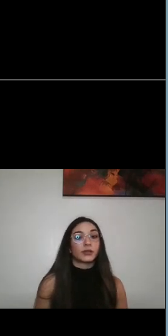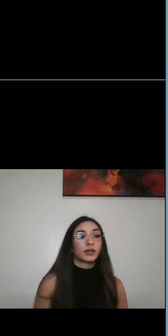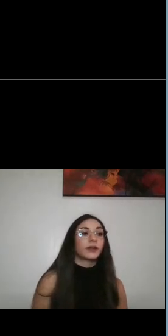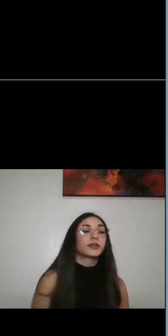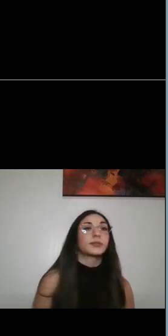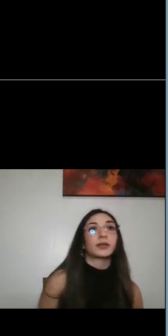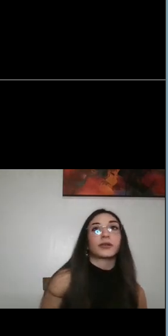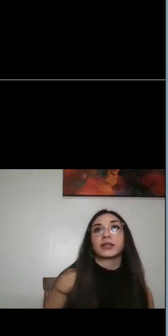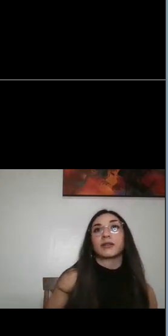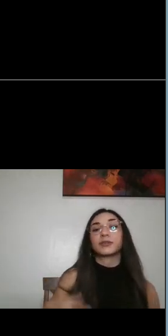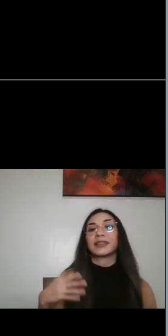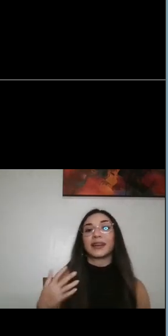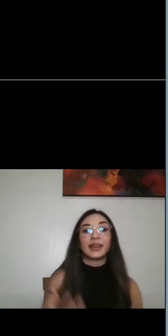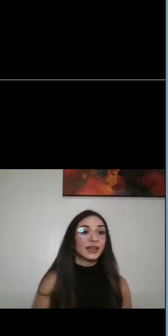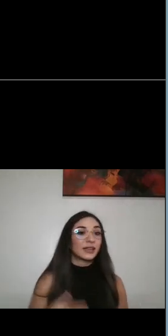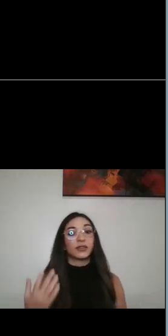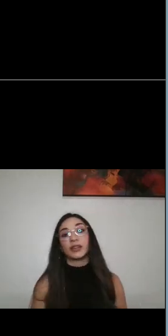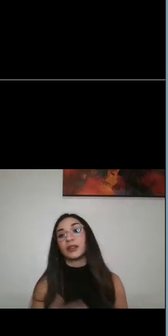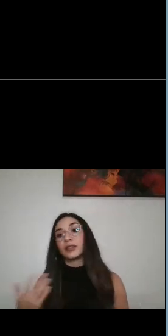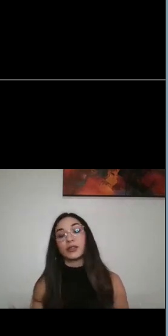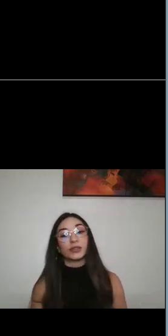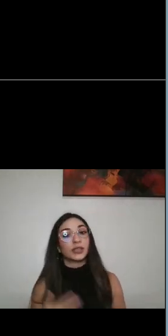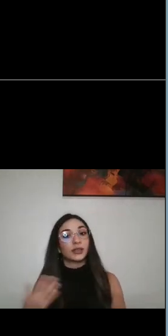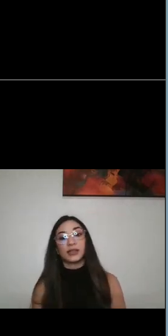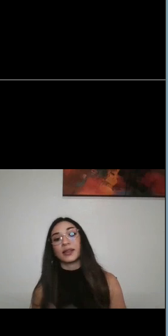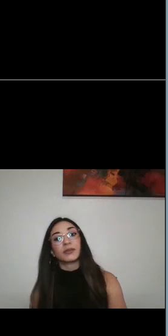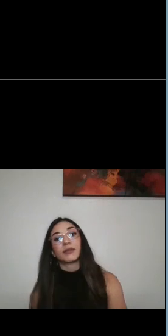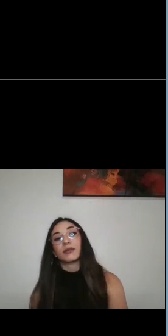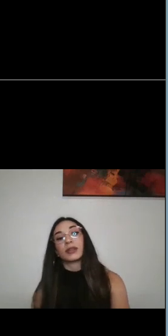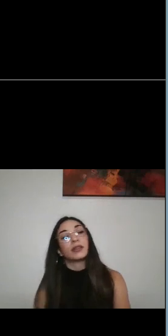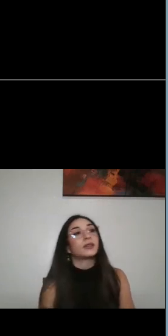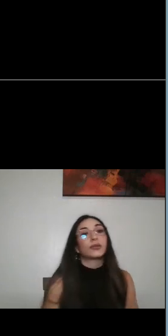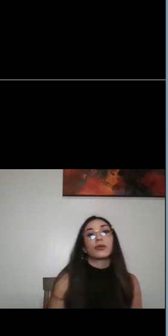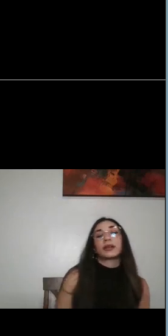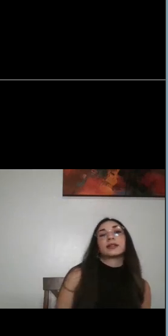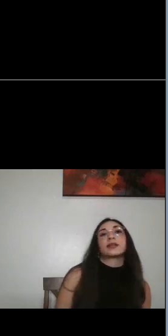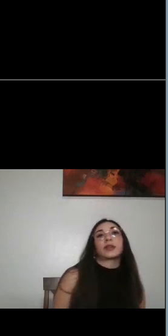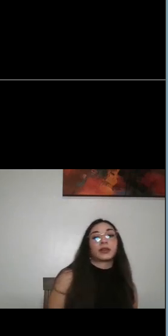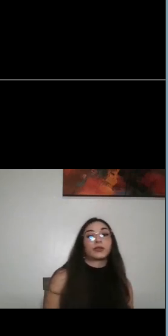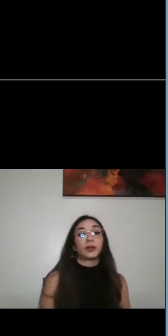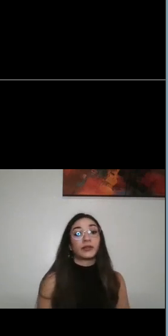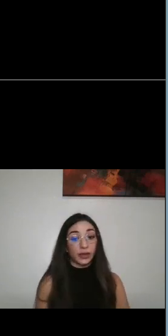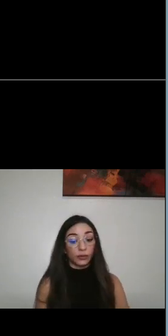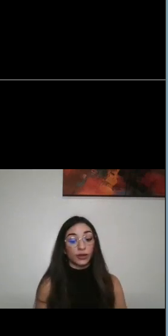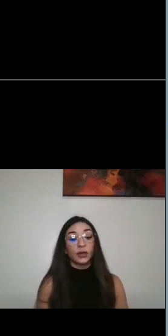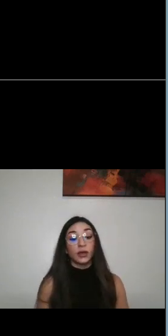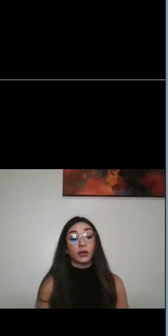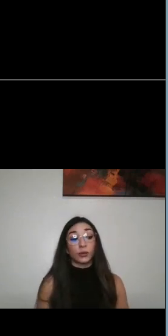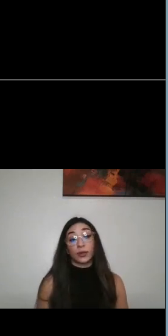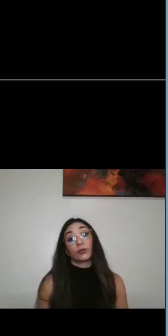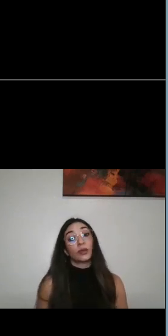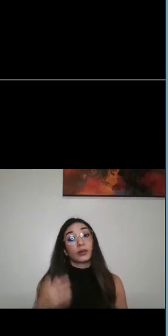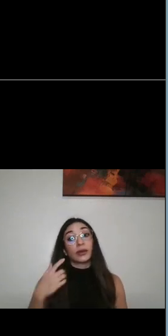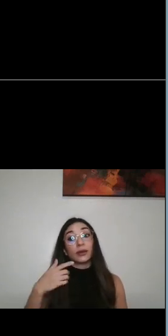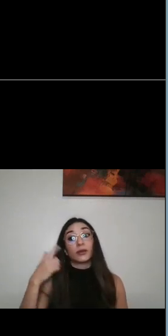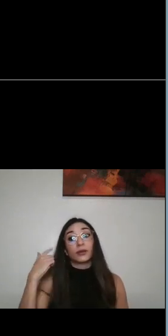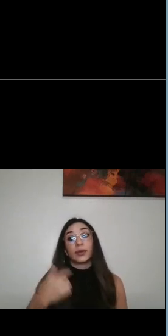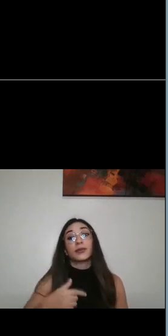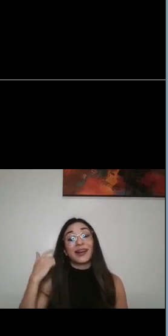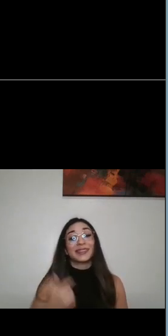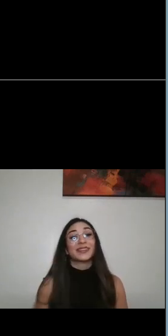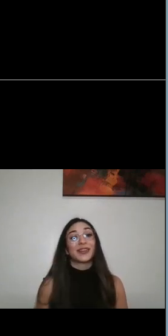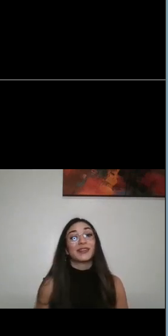afectaciones de vías respiratorias, hablamos de alergias, rinitis, sinusitis, asma, bronquitis, todo lo que les afecta a ellos vía respiratoria, tomando en cuenta que el oído